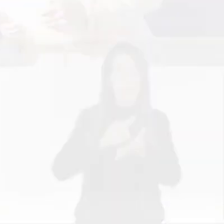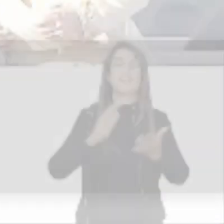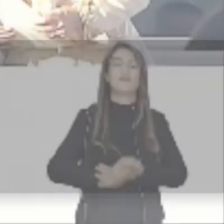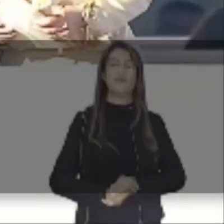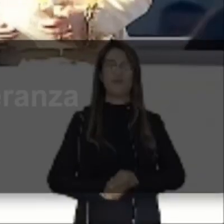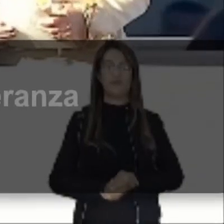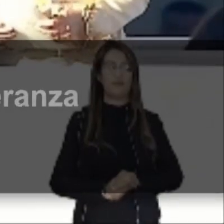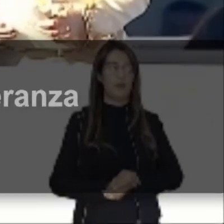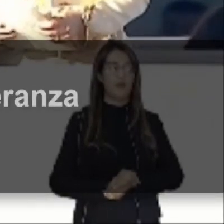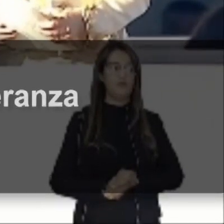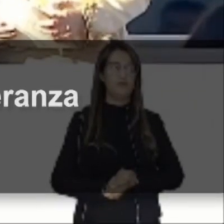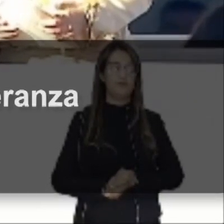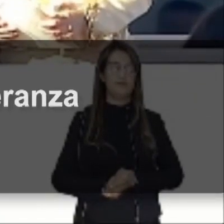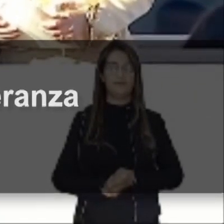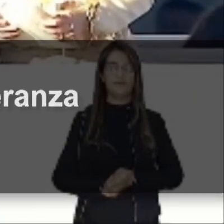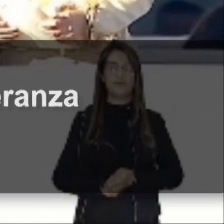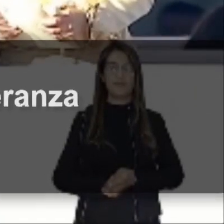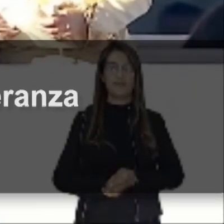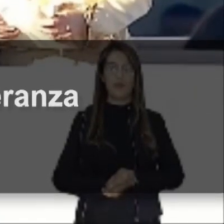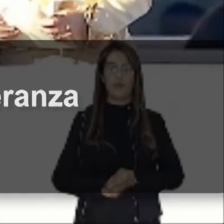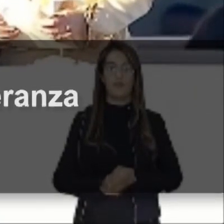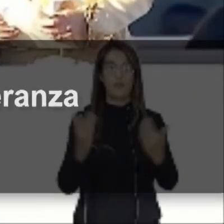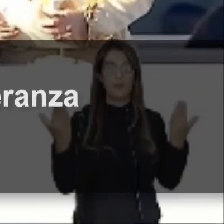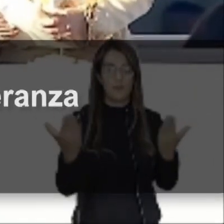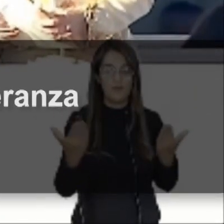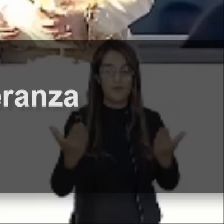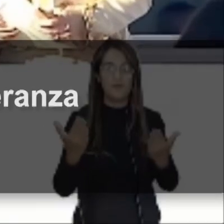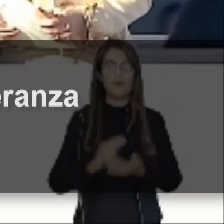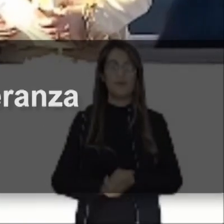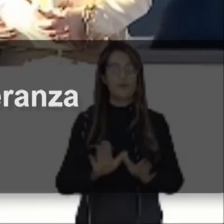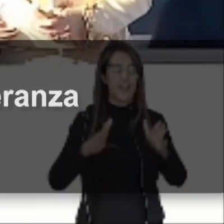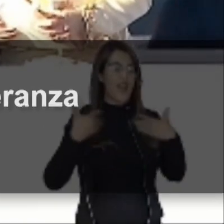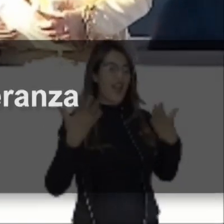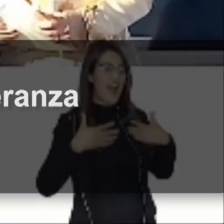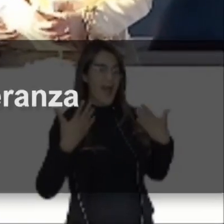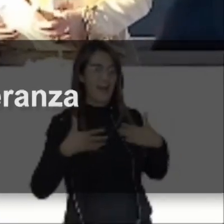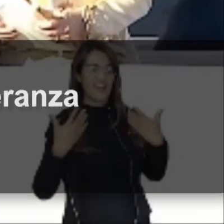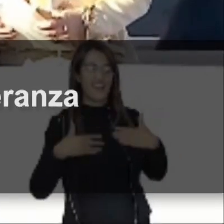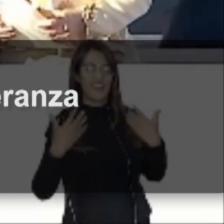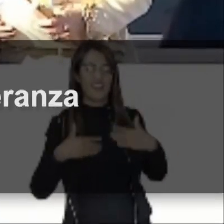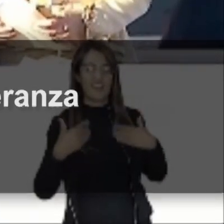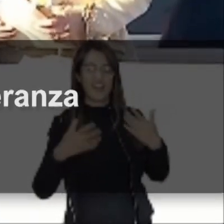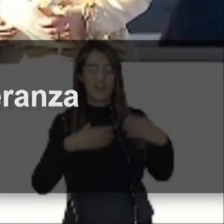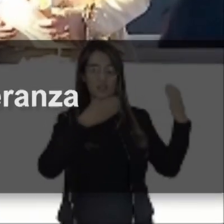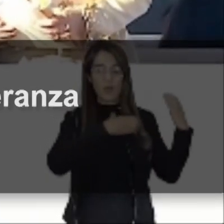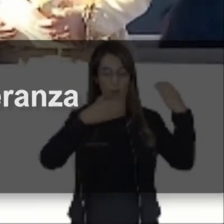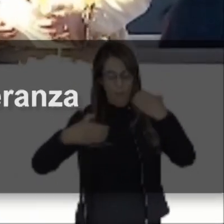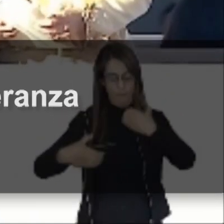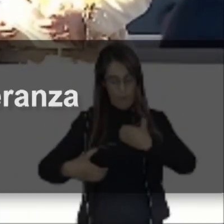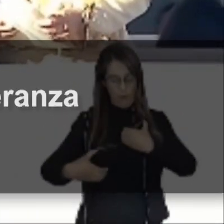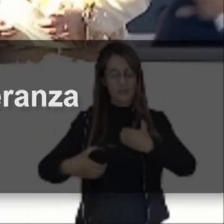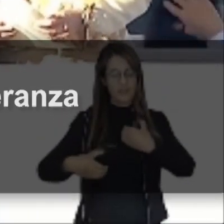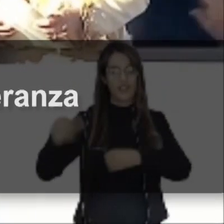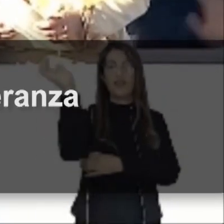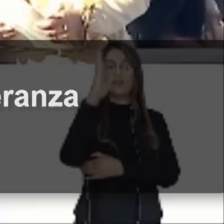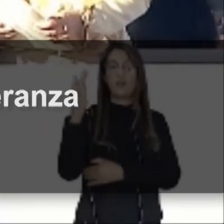nunca. Hoje, a alegría toma posse do Brasil, de braços dados con